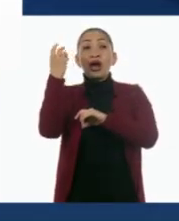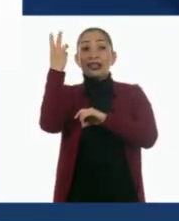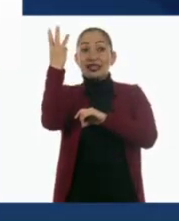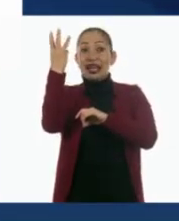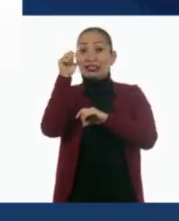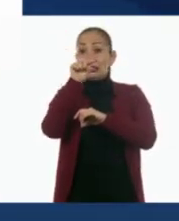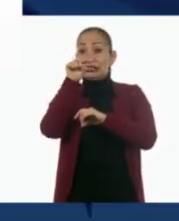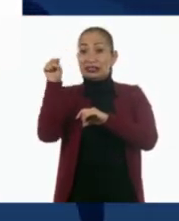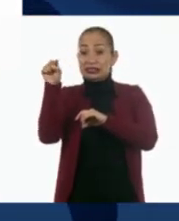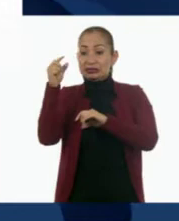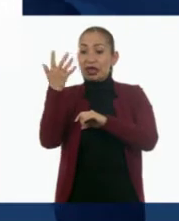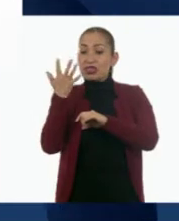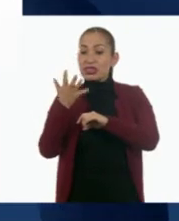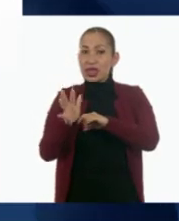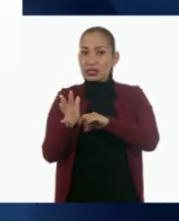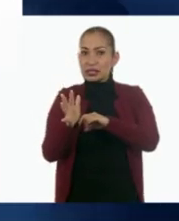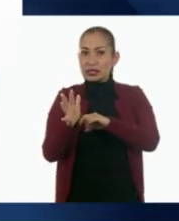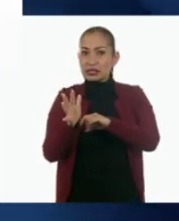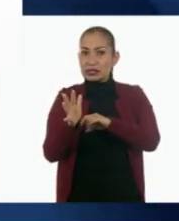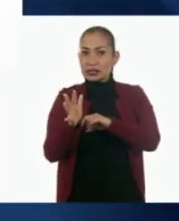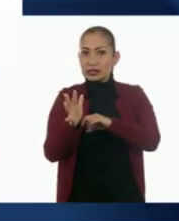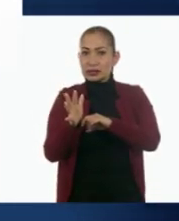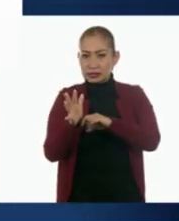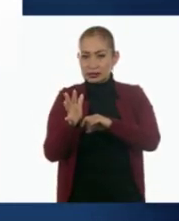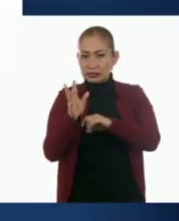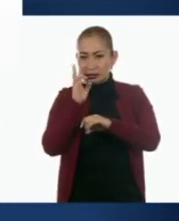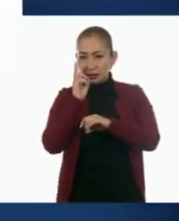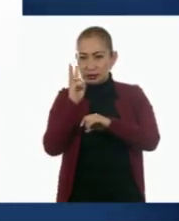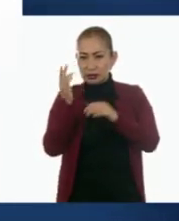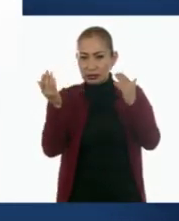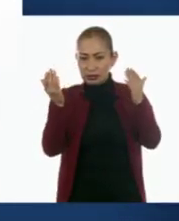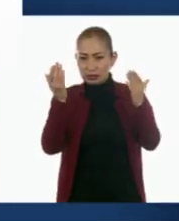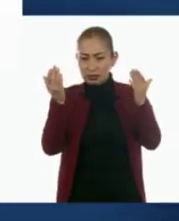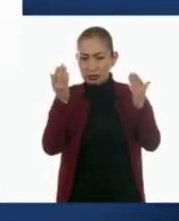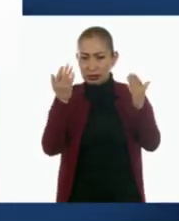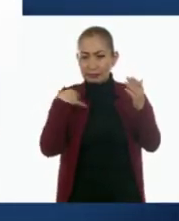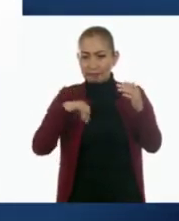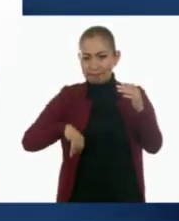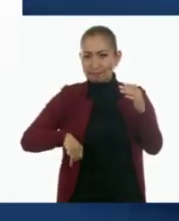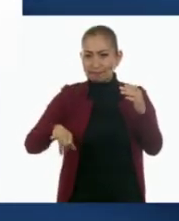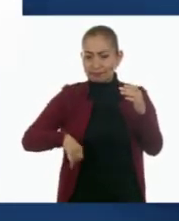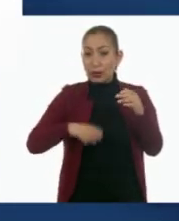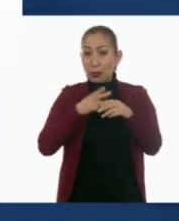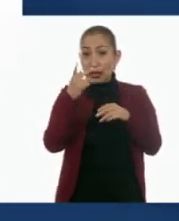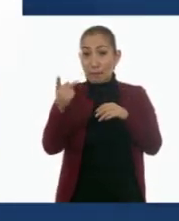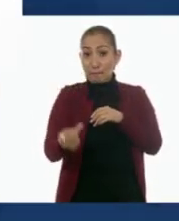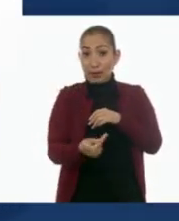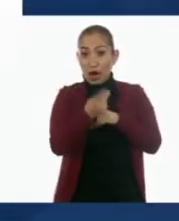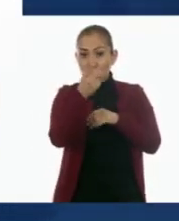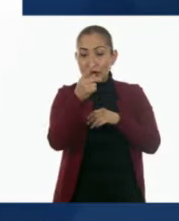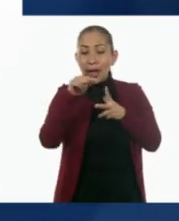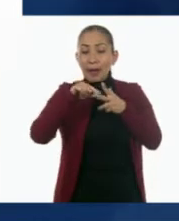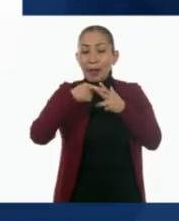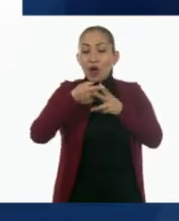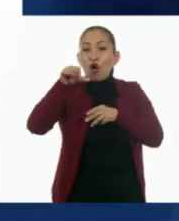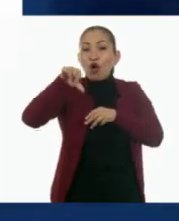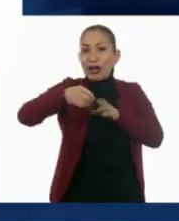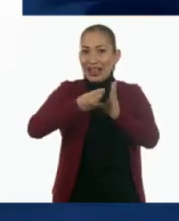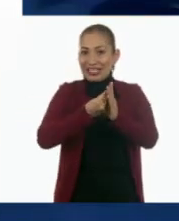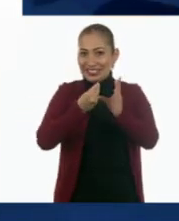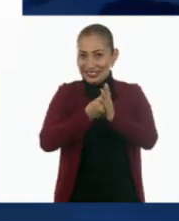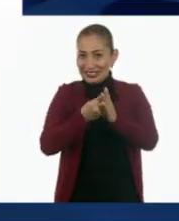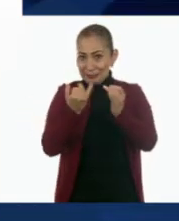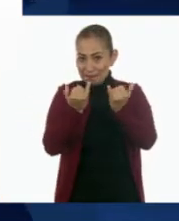3 está en el numerador y el 10 está en el denominador. Uh-huh. Fíjate que es muy interesante porque esta pregunta nos va a dar pie a lo que vamos a ver el día